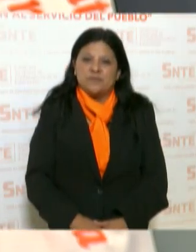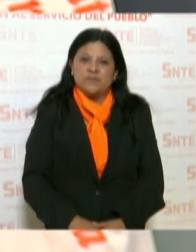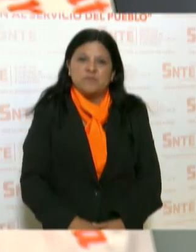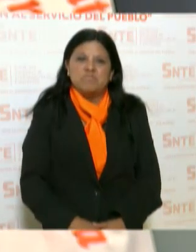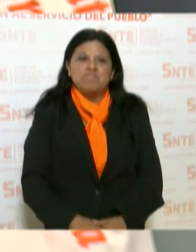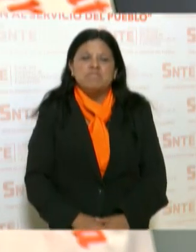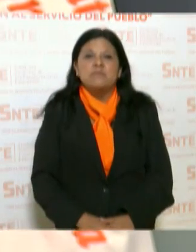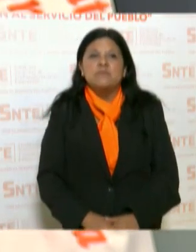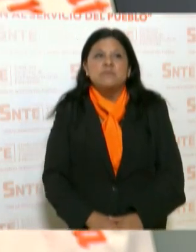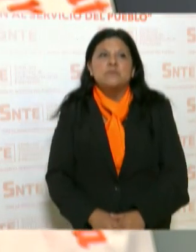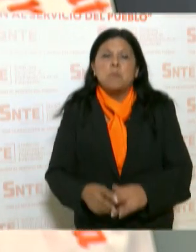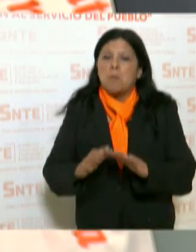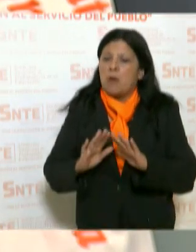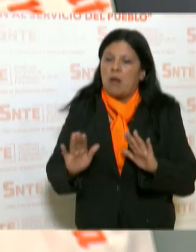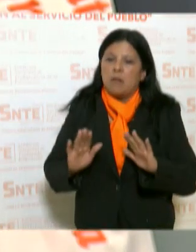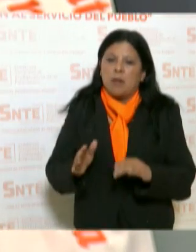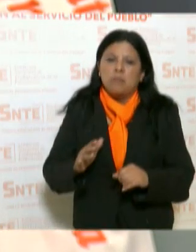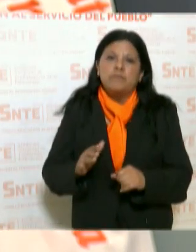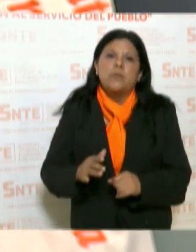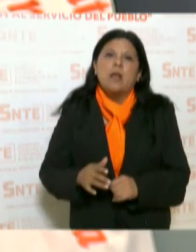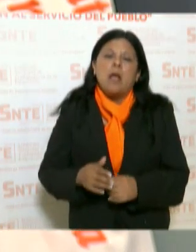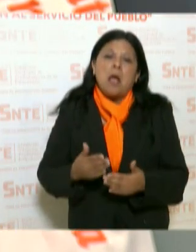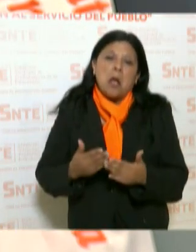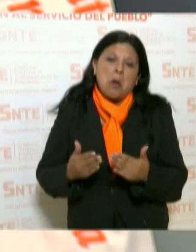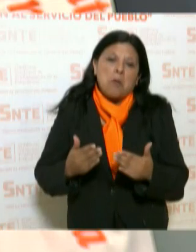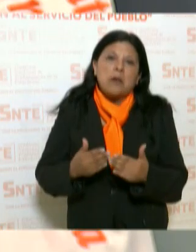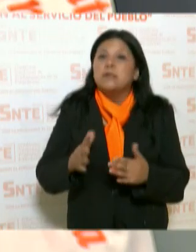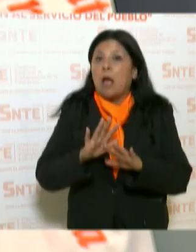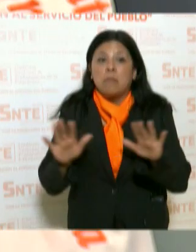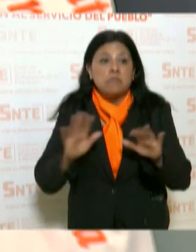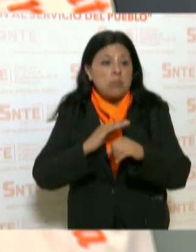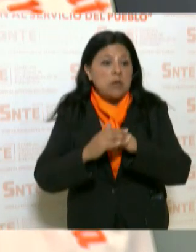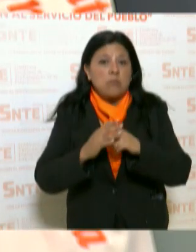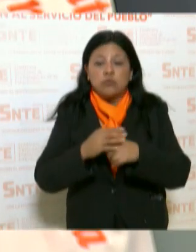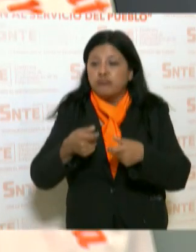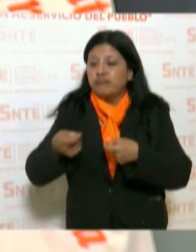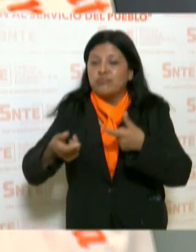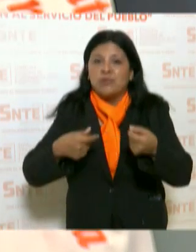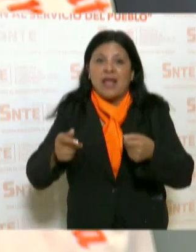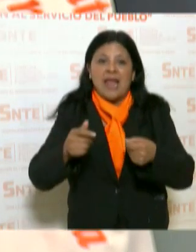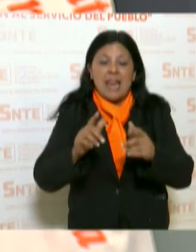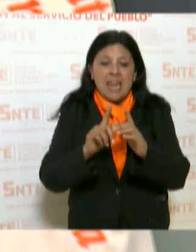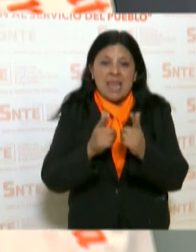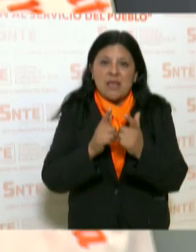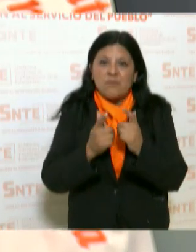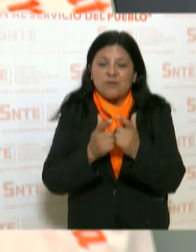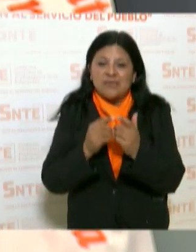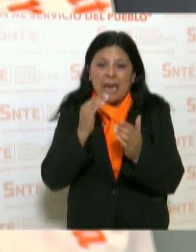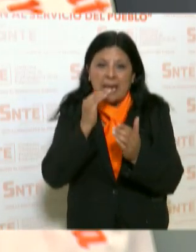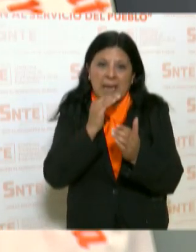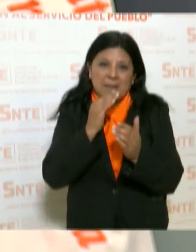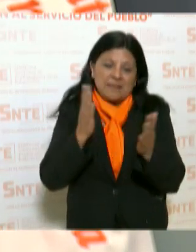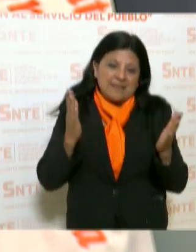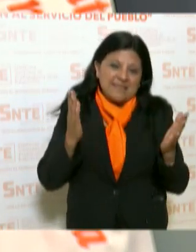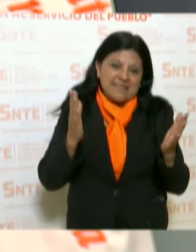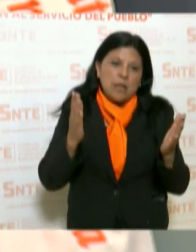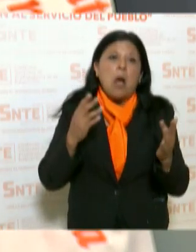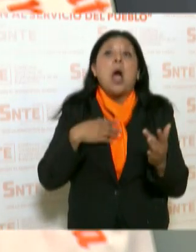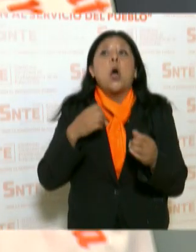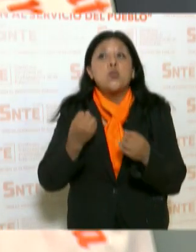acabamos de elaborar los nuevos libros de texto, nuevos contenidos. Hubo también